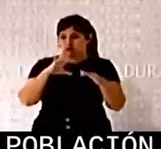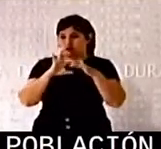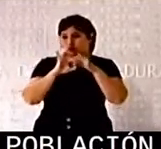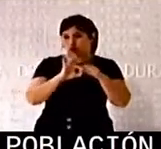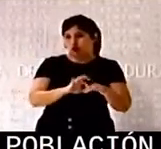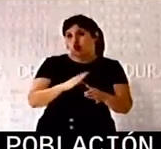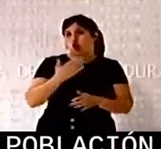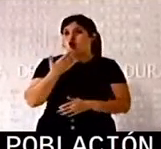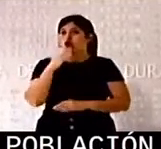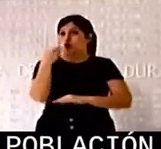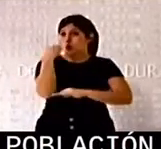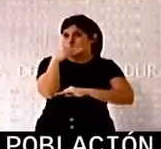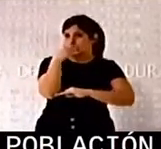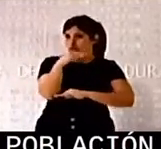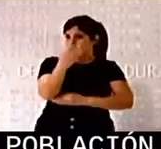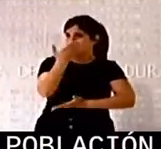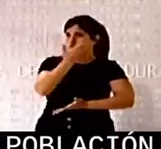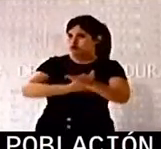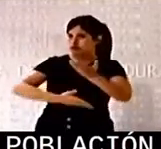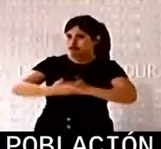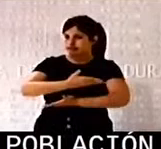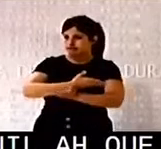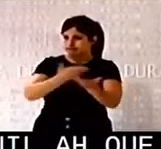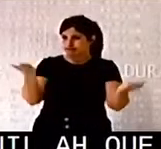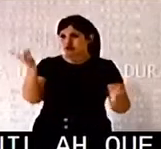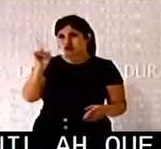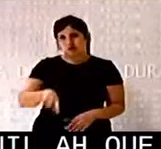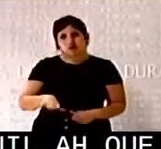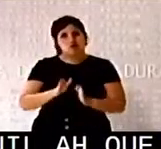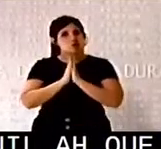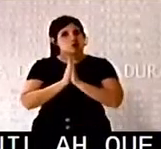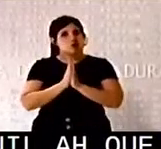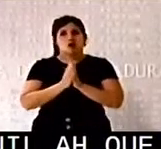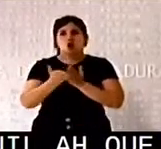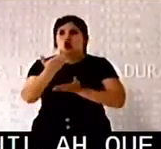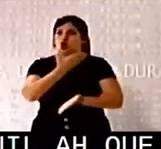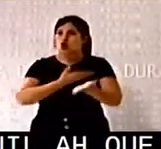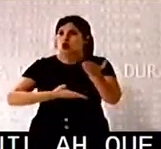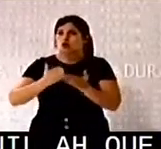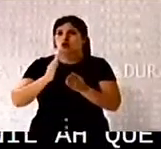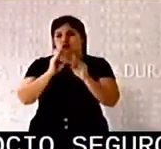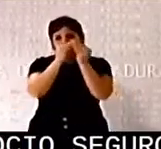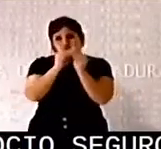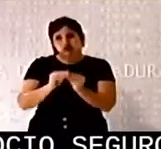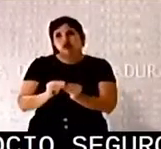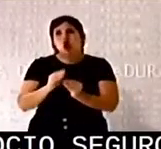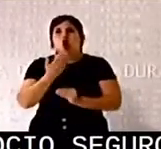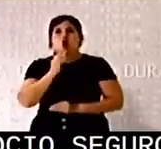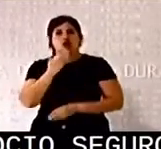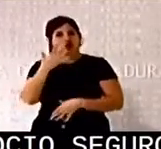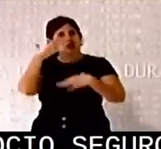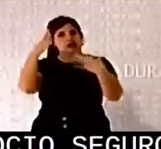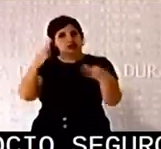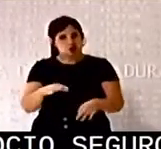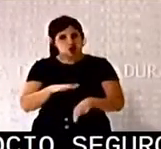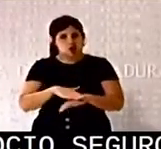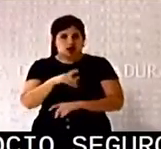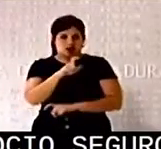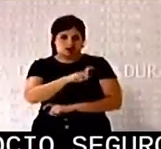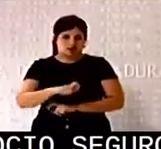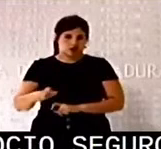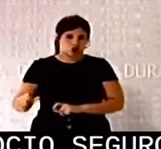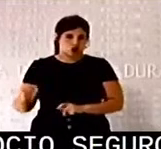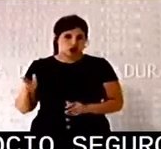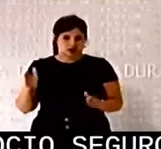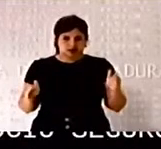ocio juvenil, a que por favor colaboren, a que diseñemos un ocio seguro para estas personas, que son las que más tarde